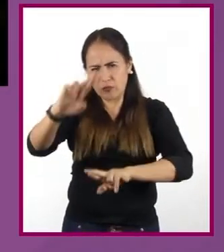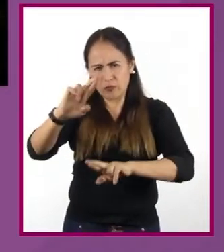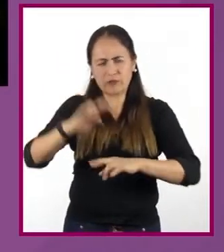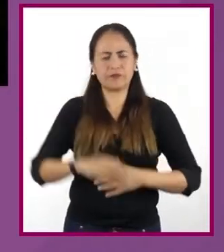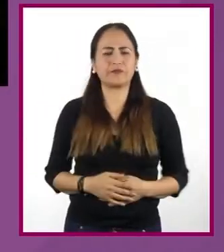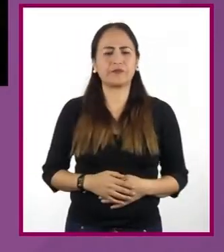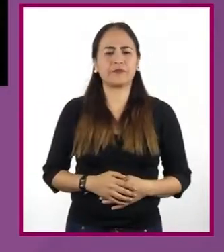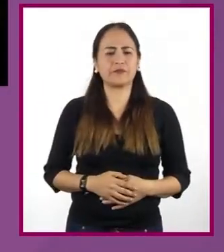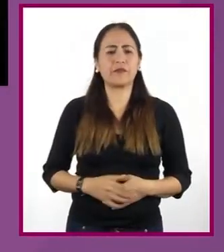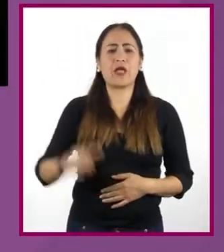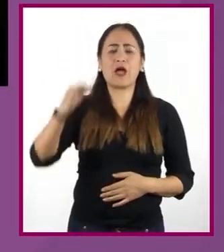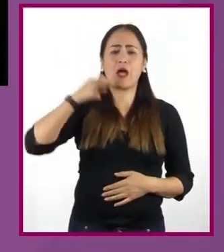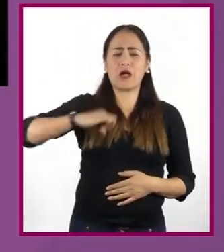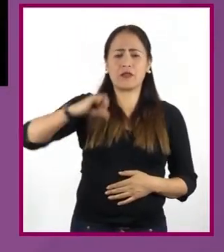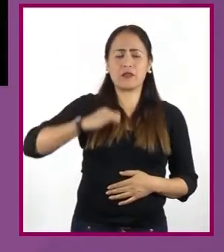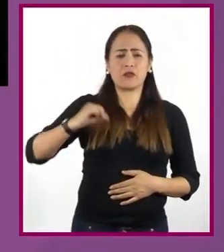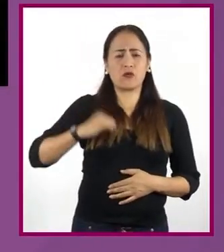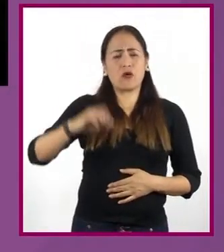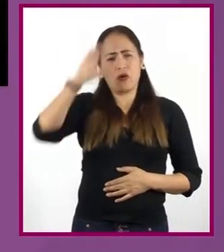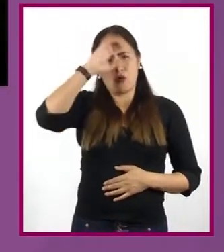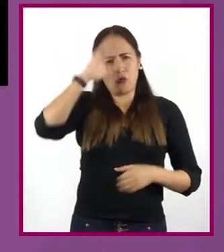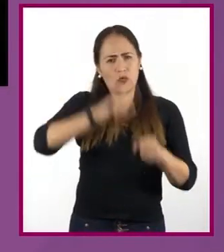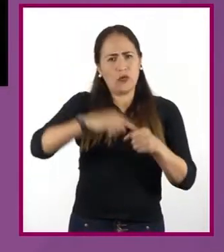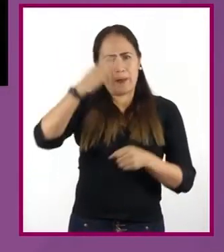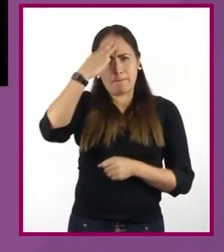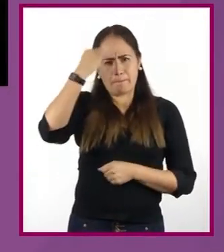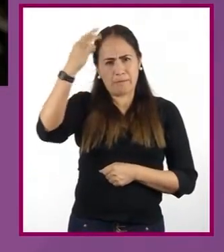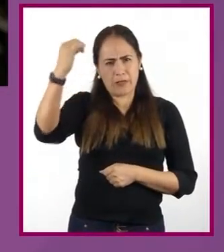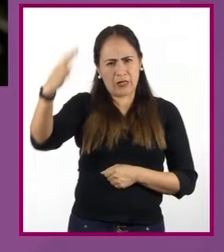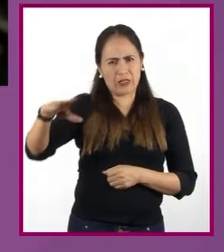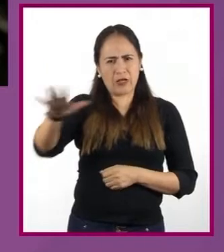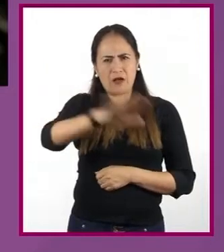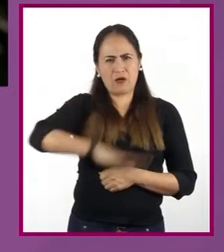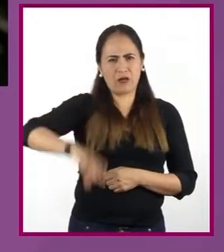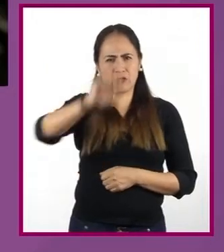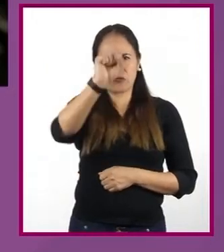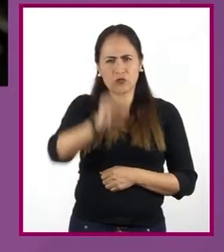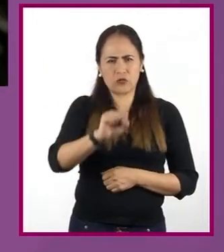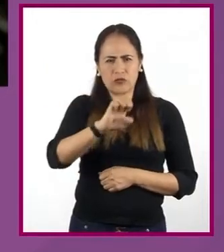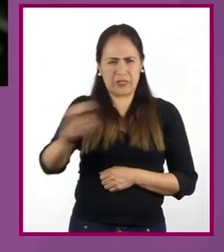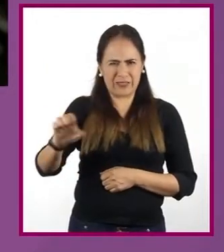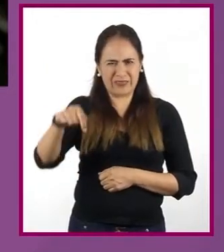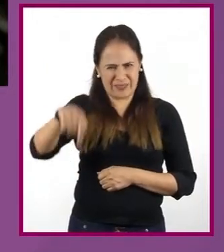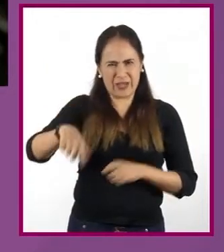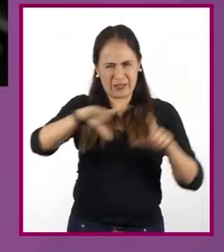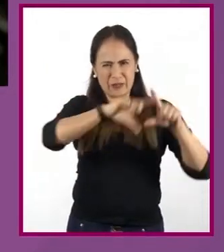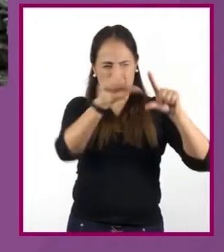La antigua cultura maya ocupó el amplio territorio del actual sureste mexicano.